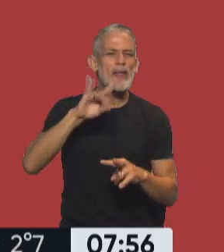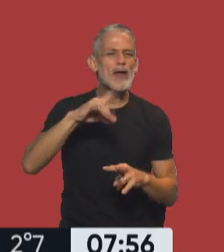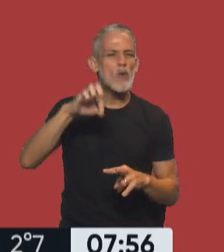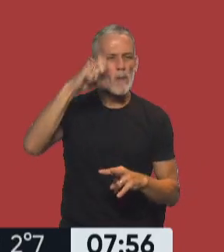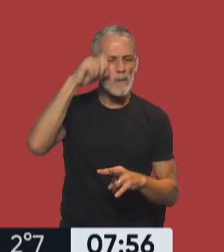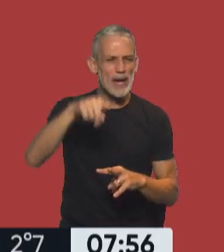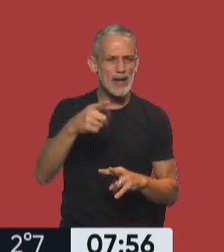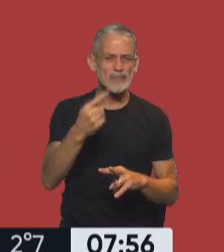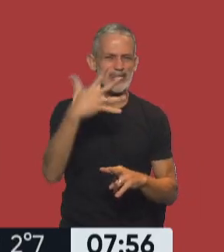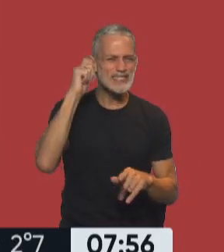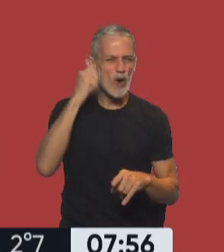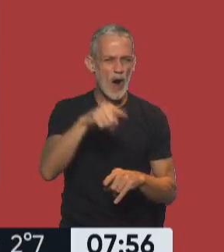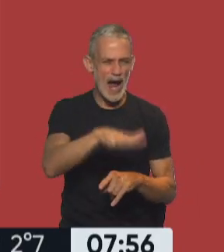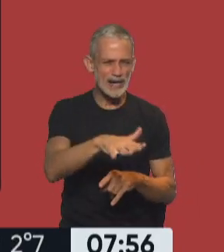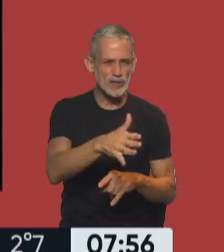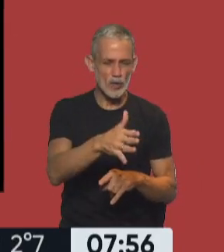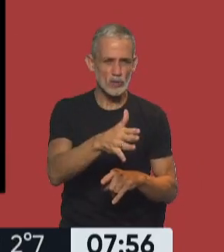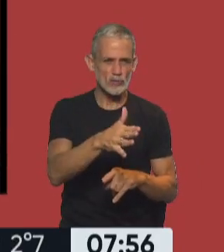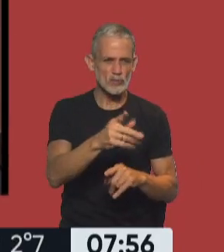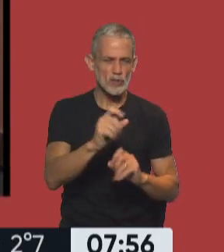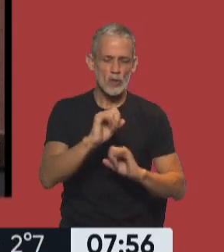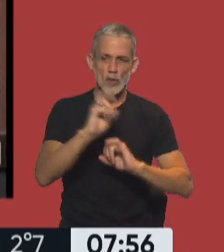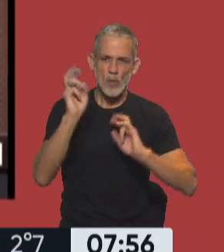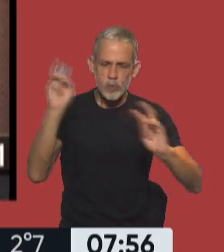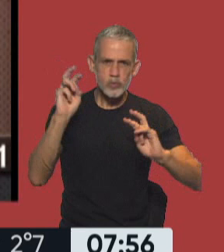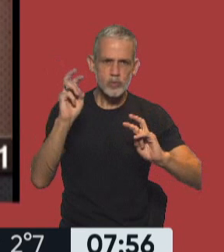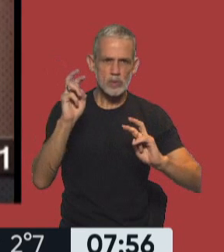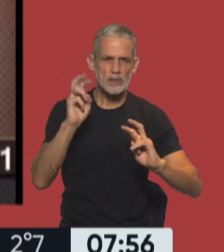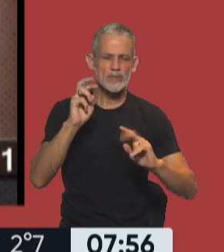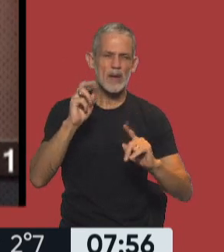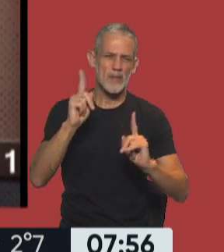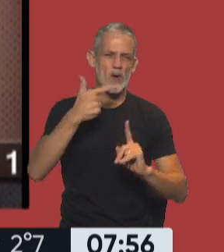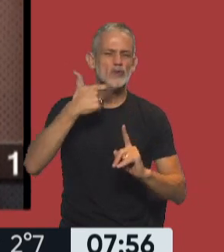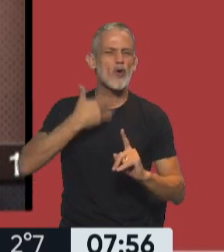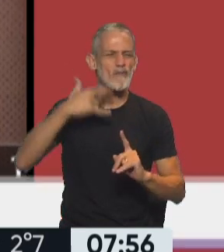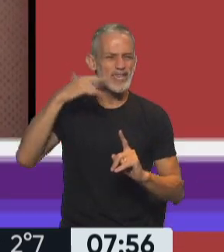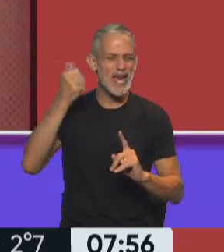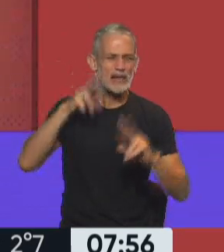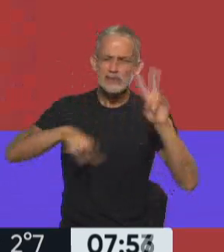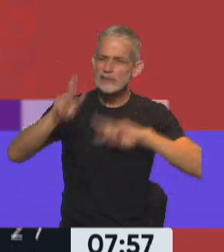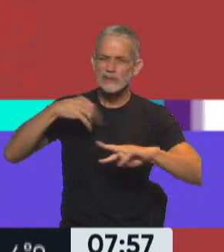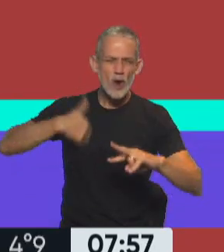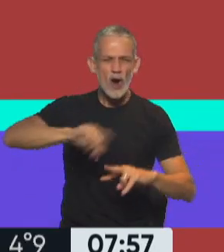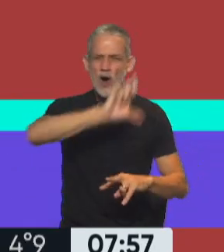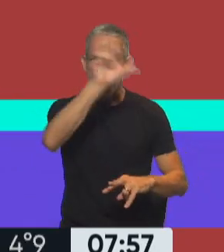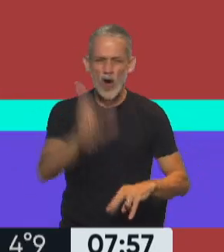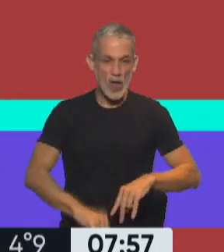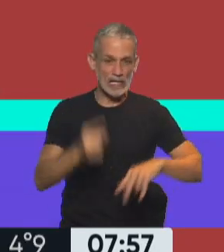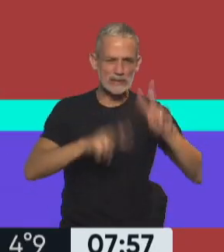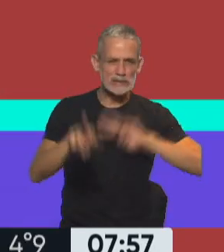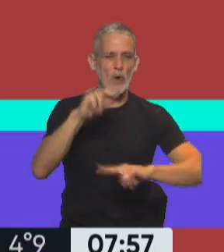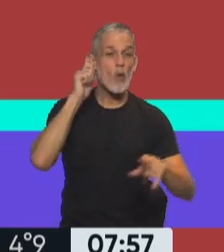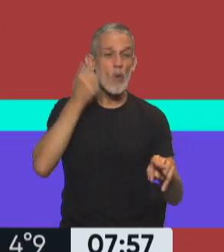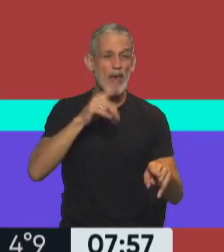Guadalupe, 5 años, activado el alerta Sofía, buscada en todo el país.